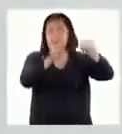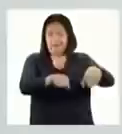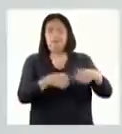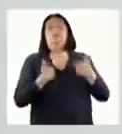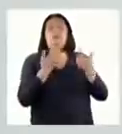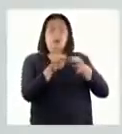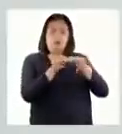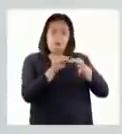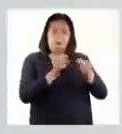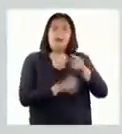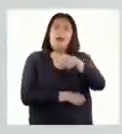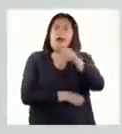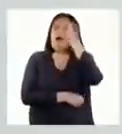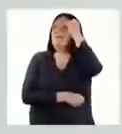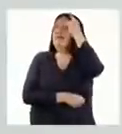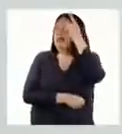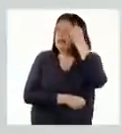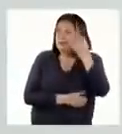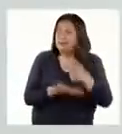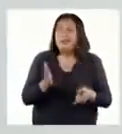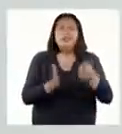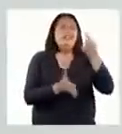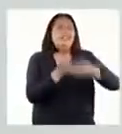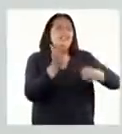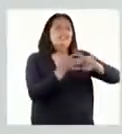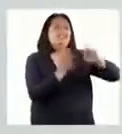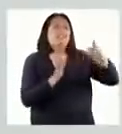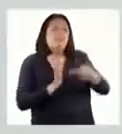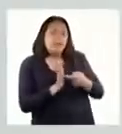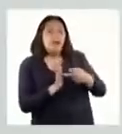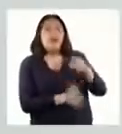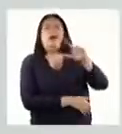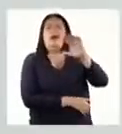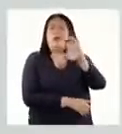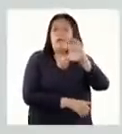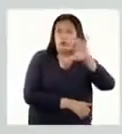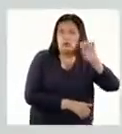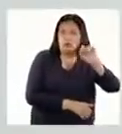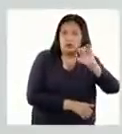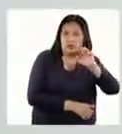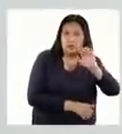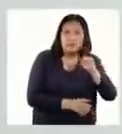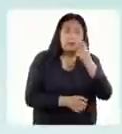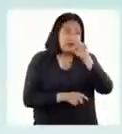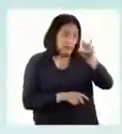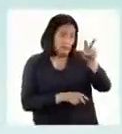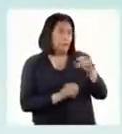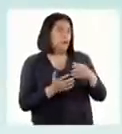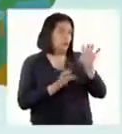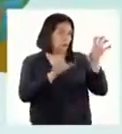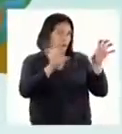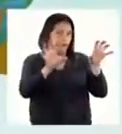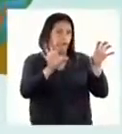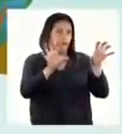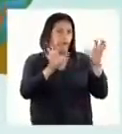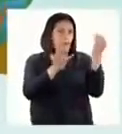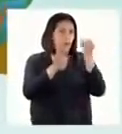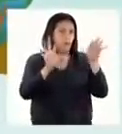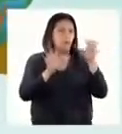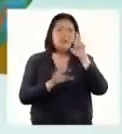sí. Para entender la definición de ecosistema, veamos estas dos imágenes.